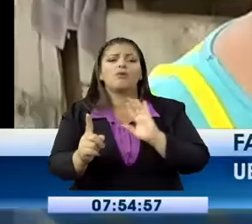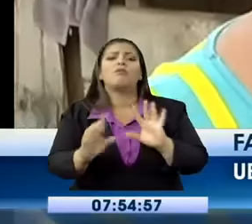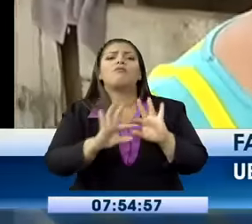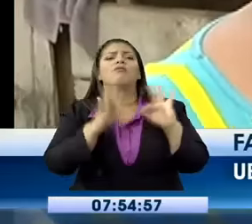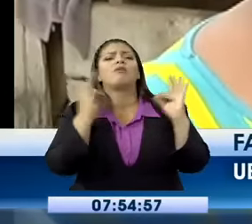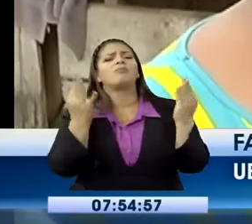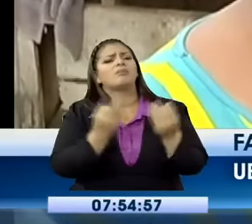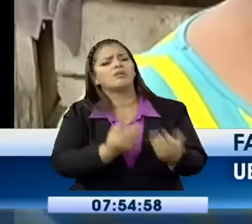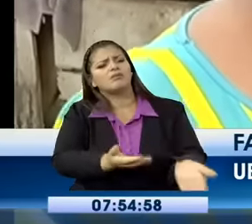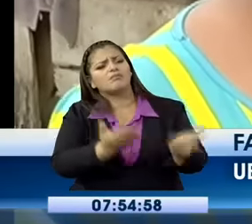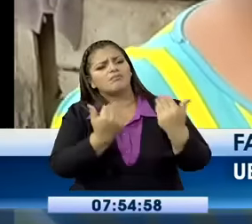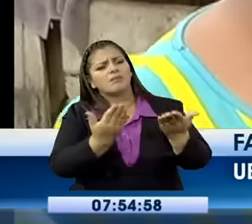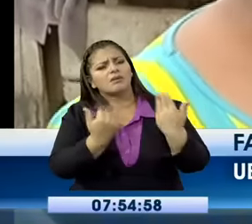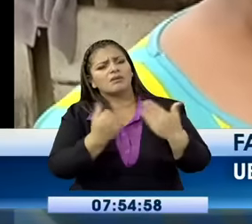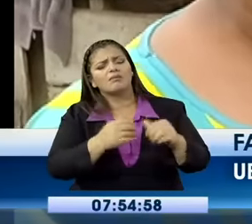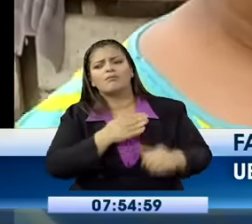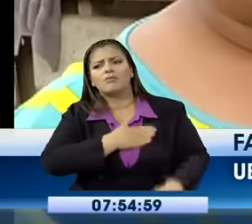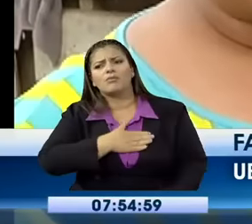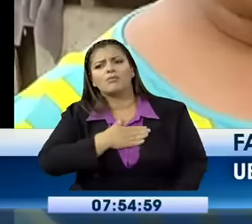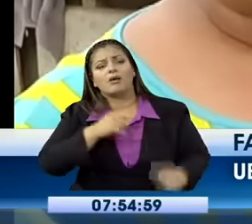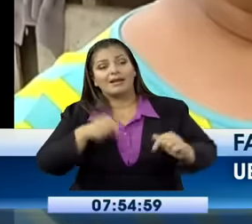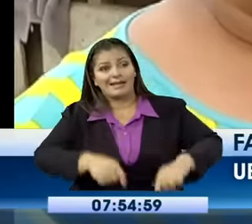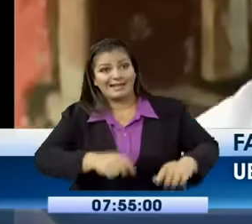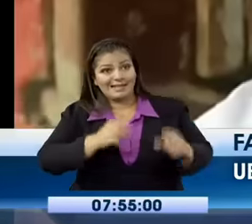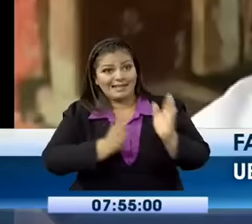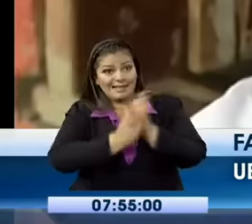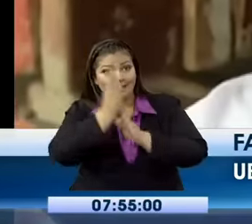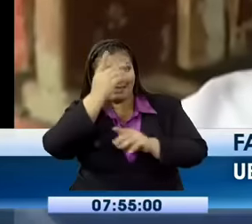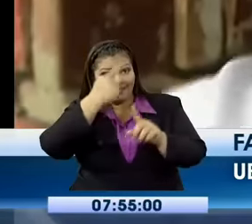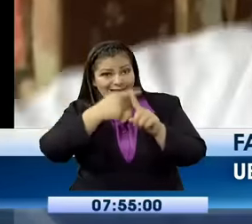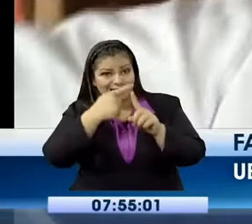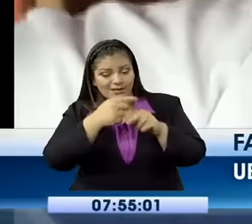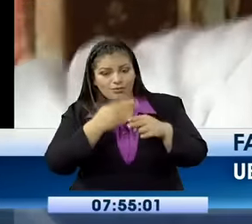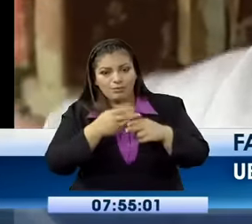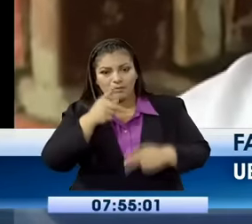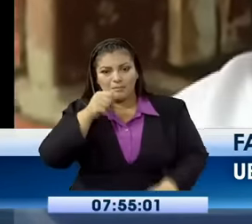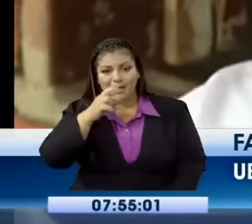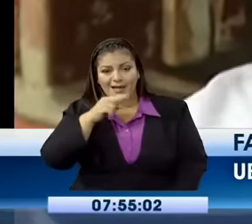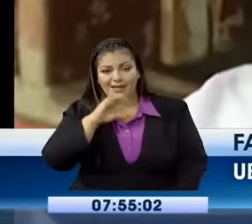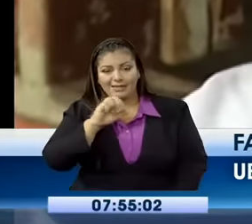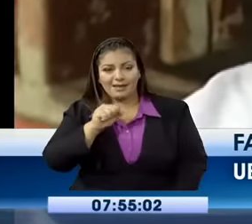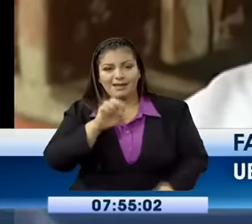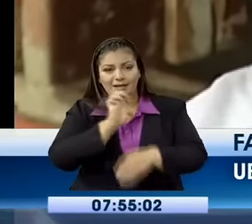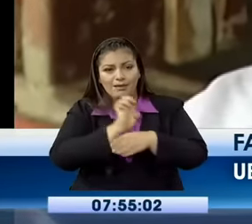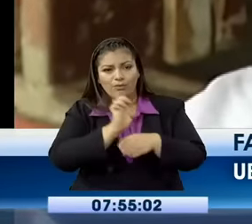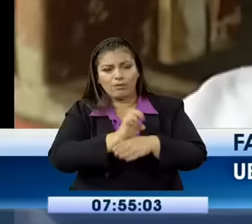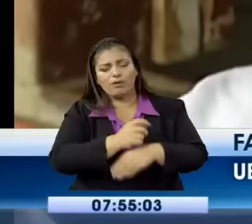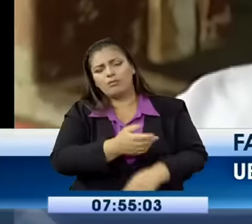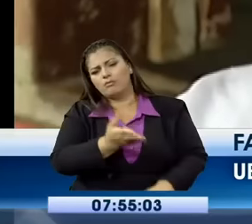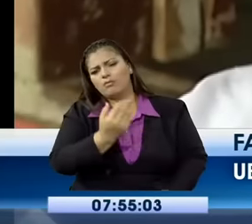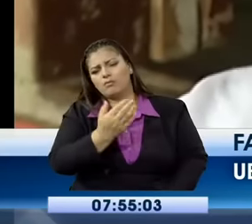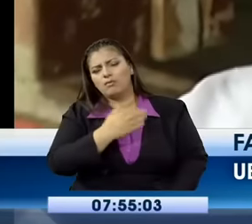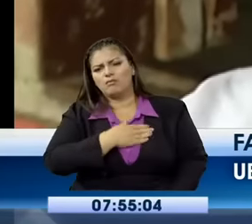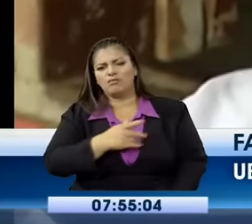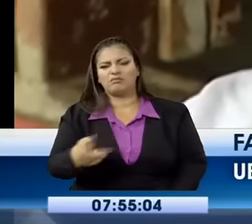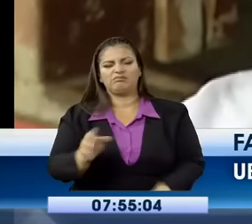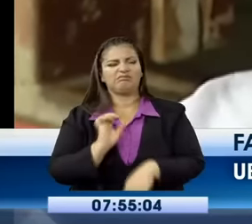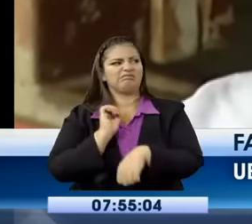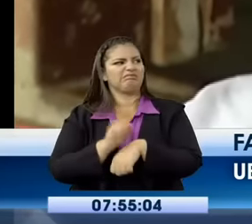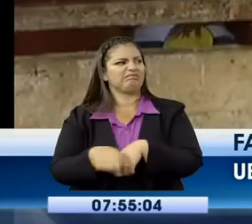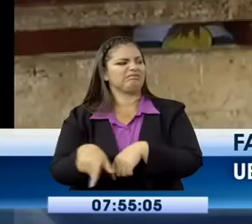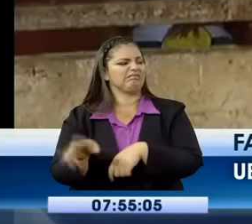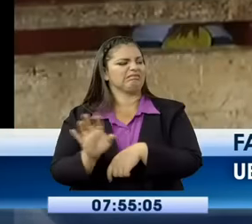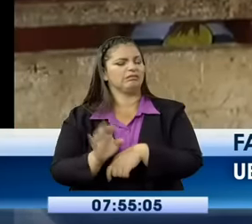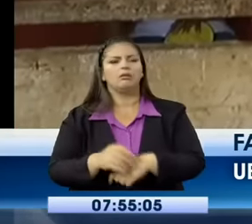Lucía frente a la iglesia patria ecuatoriana que vengan y se hagan cargo del Señor porque no es que nos estorbe sino que él necesita de su familia